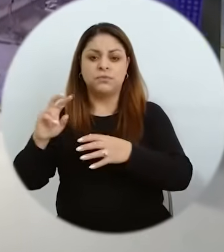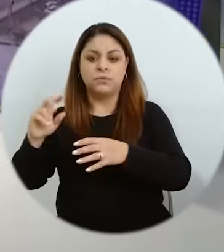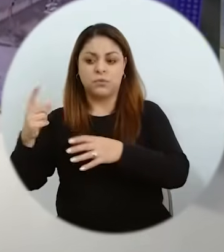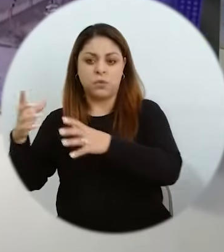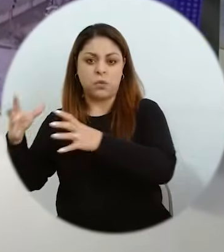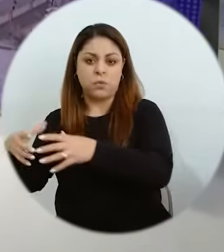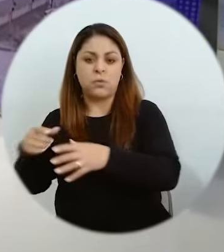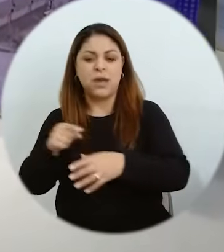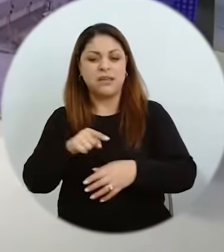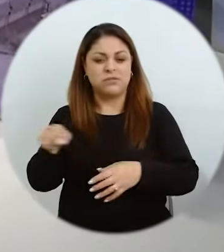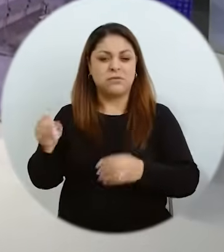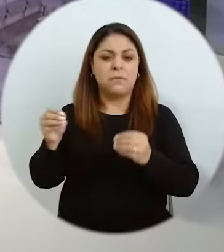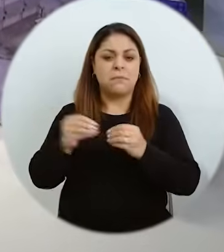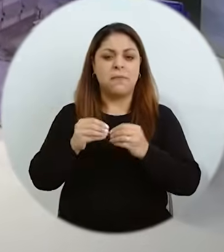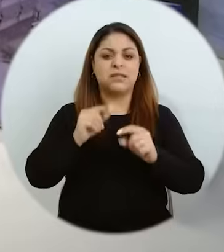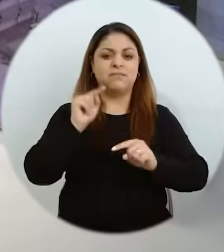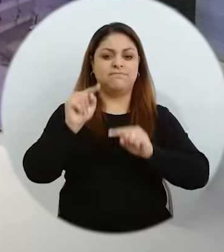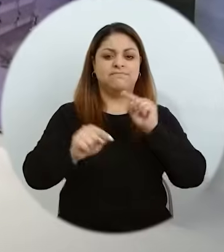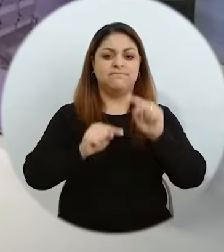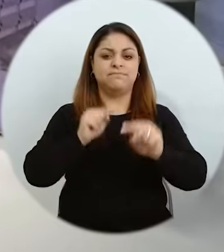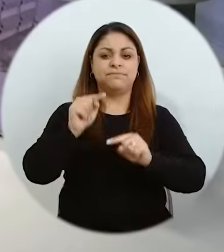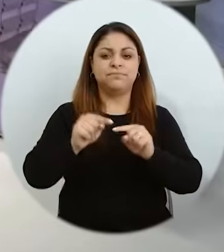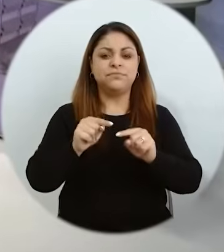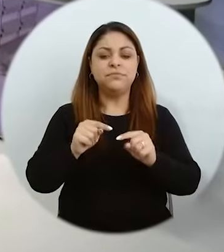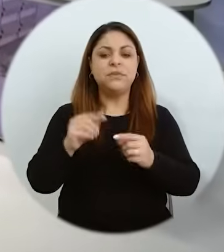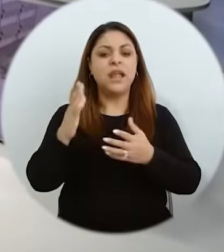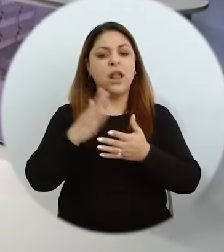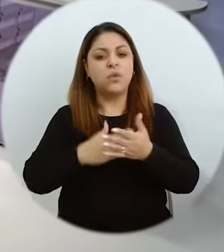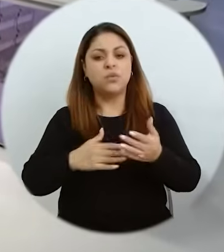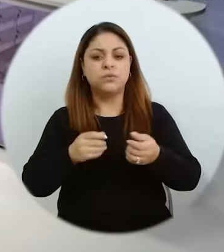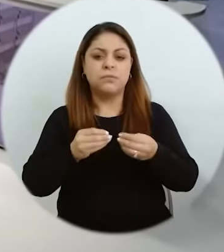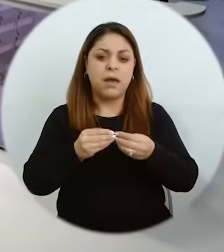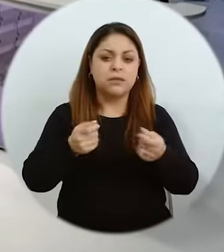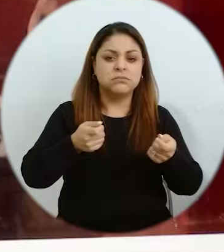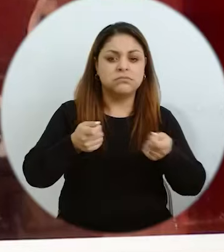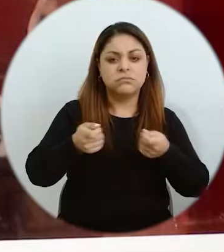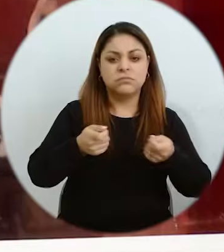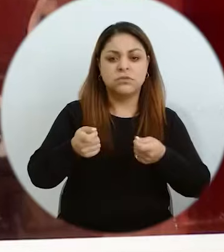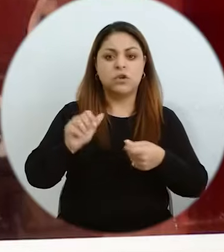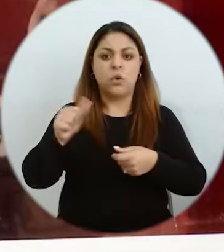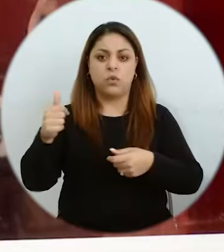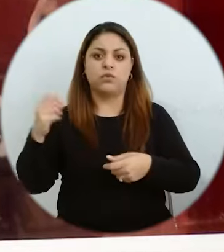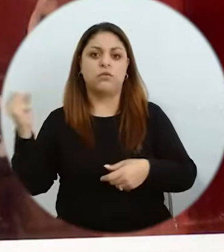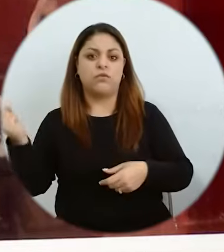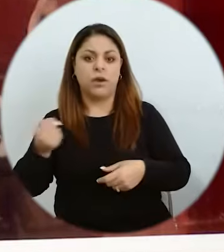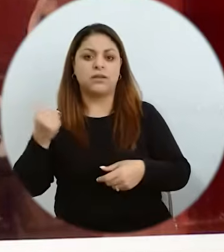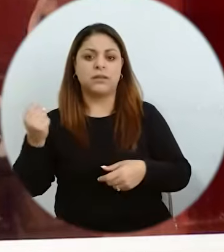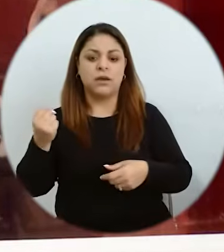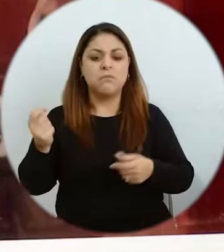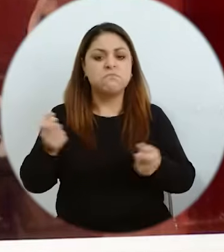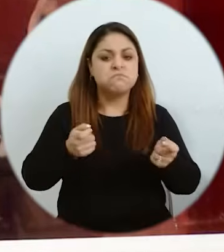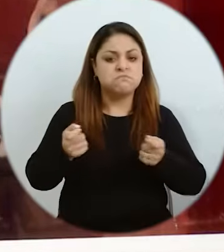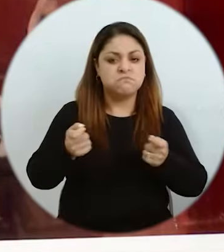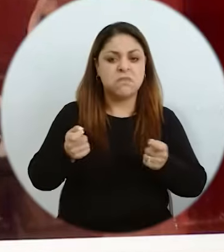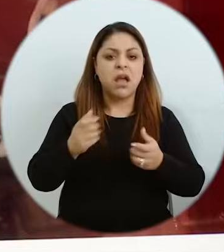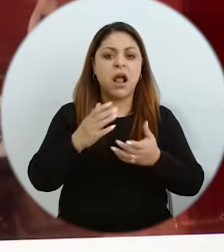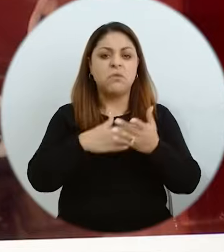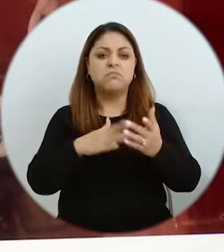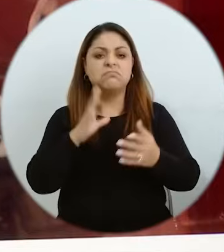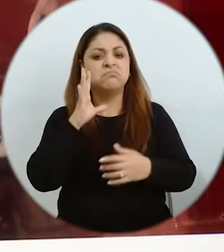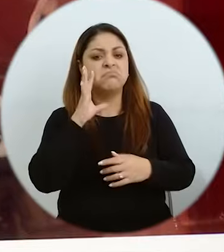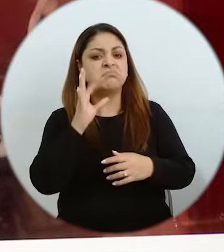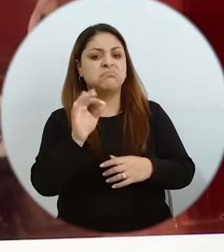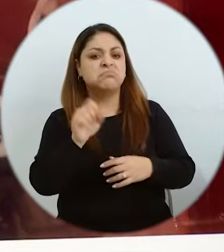son personas más críticas, unos críticos más moderados, otros más radicales. Los moderados todavía creen, pero